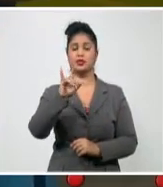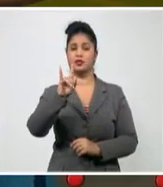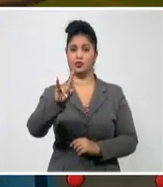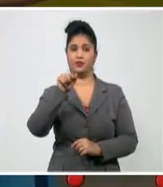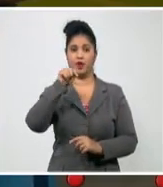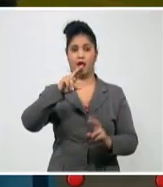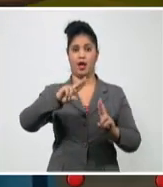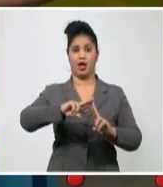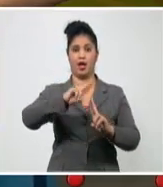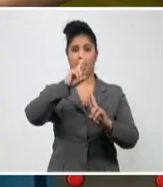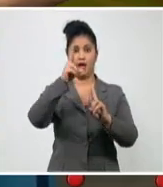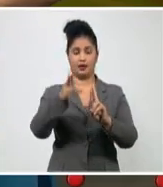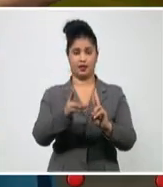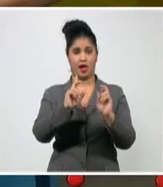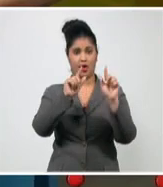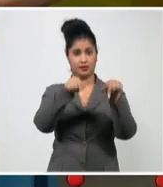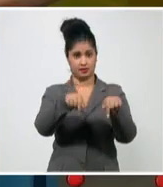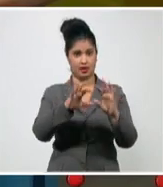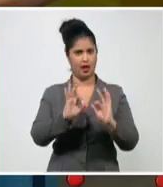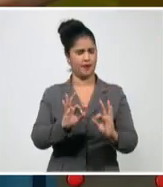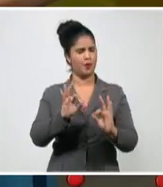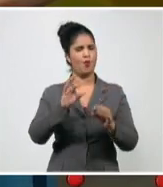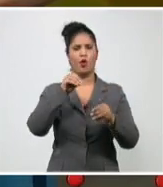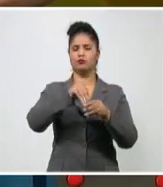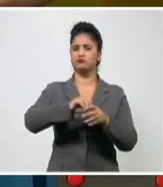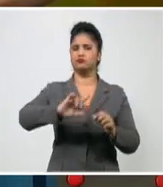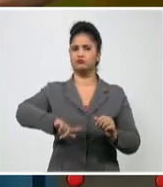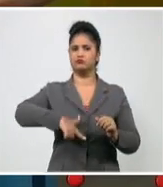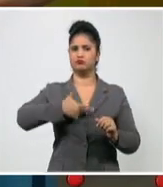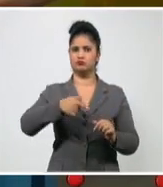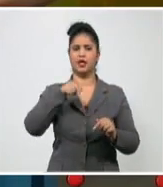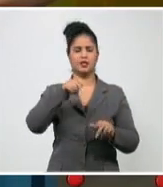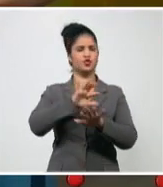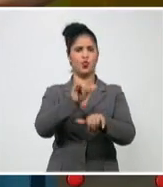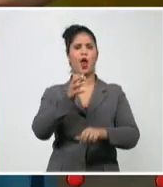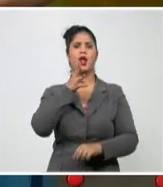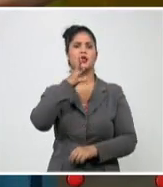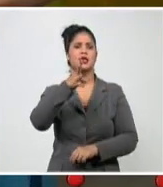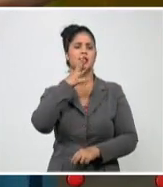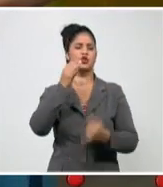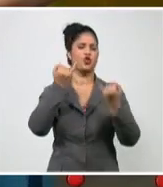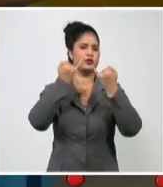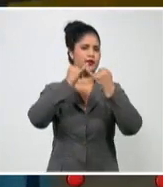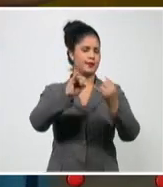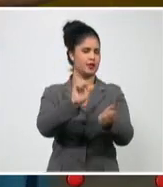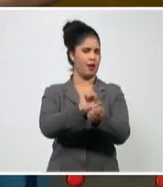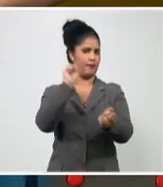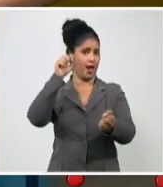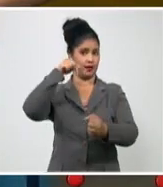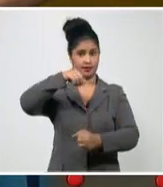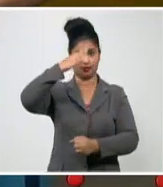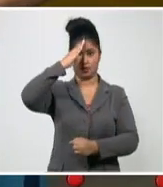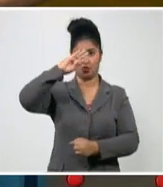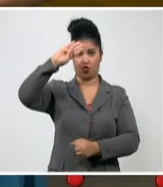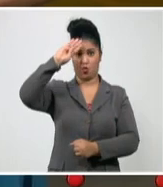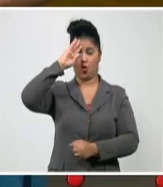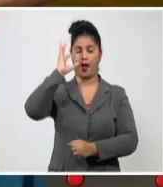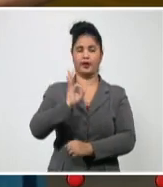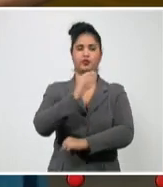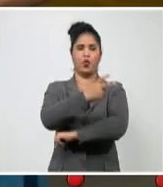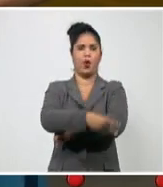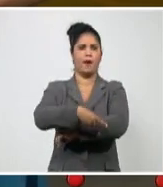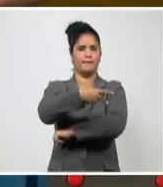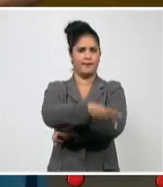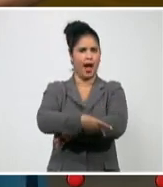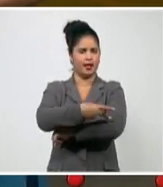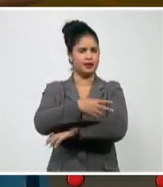Habana marcó, desde el arte teatral, el grito de independencia y soberanía de una nación sometida en ese momento al